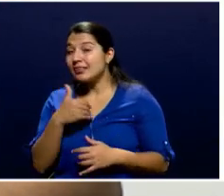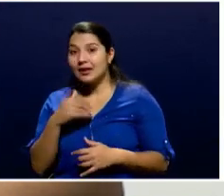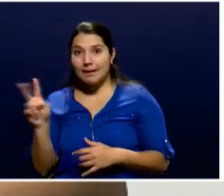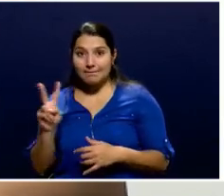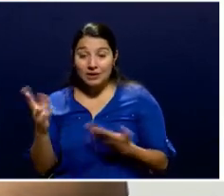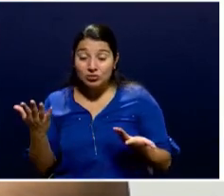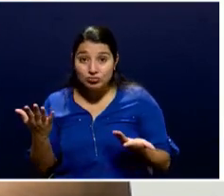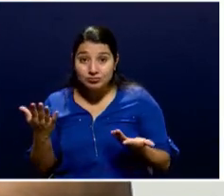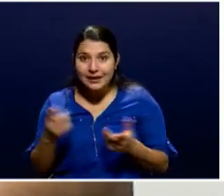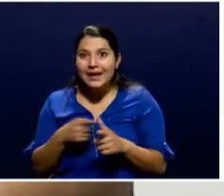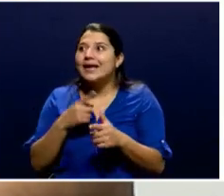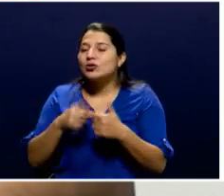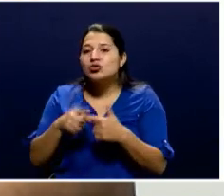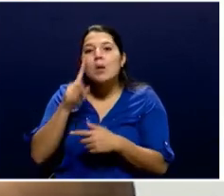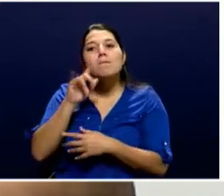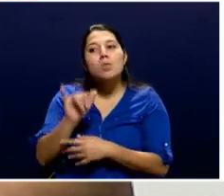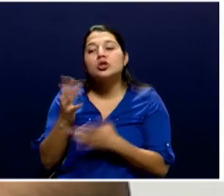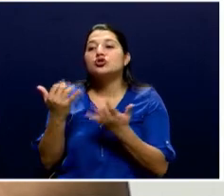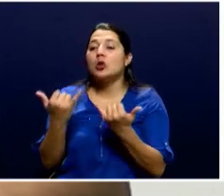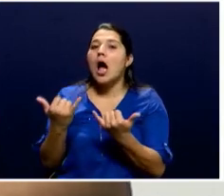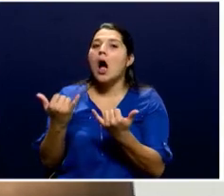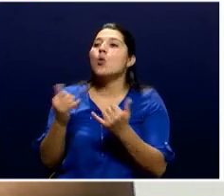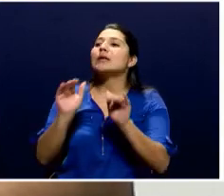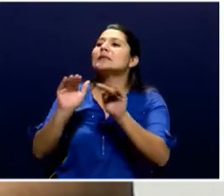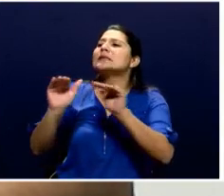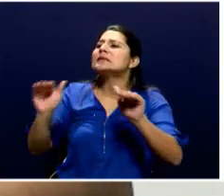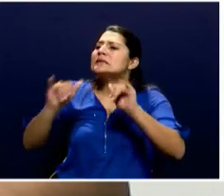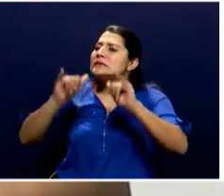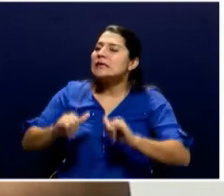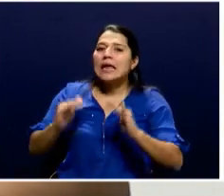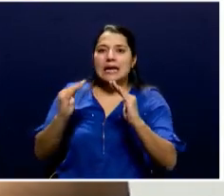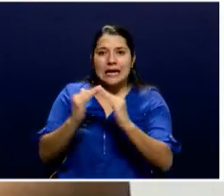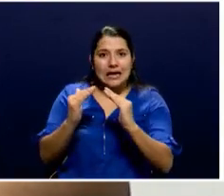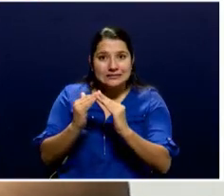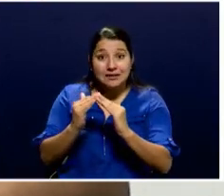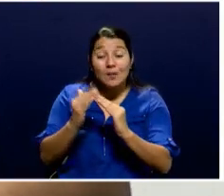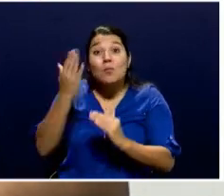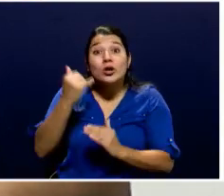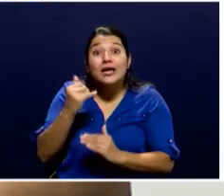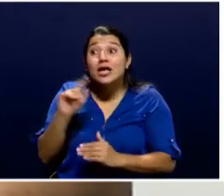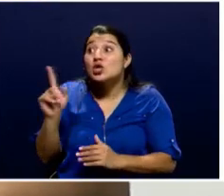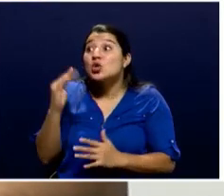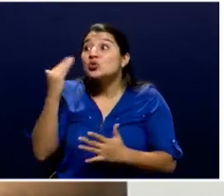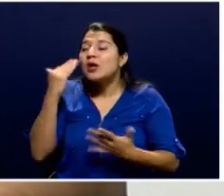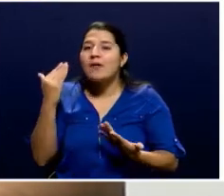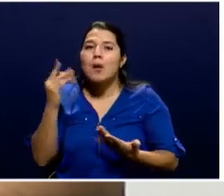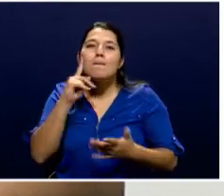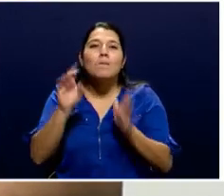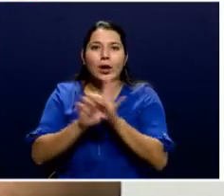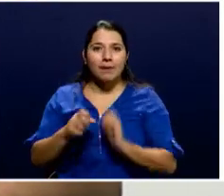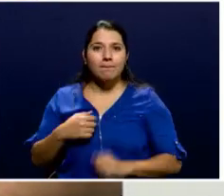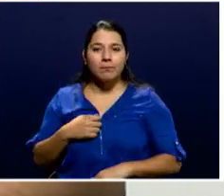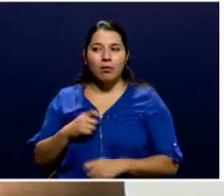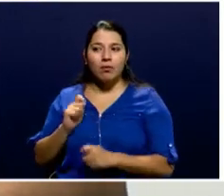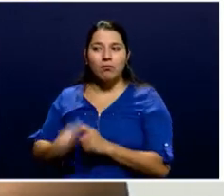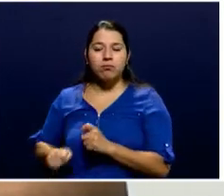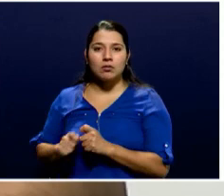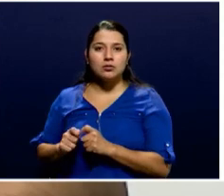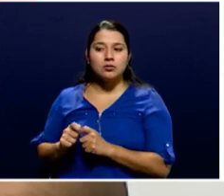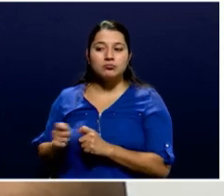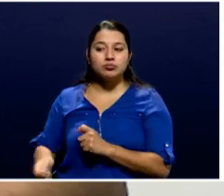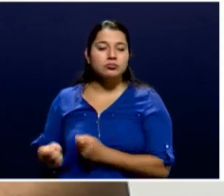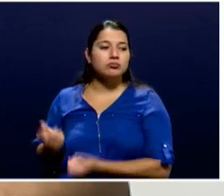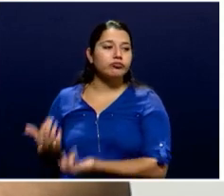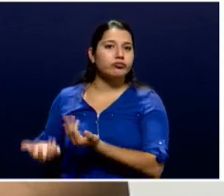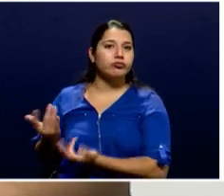Entonces, es lo que estamos buscando en este momento, evitar que la gente, por no saber quién anda con el fósforo, con el encendedor, se le prenda fuego.